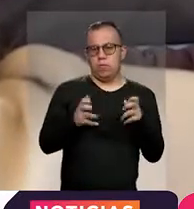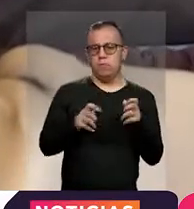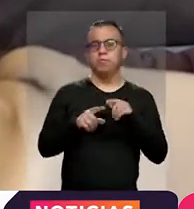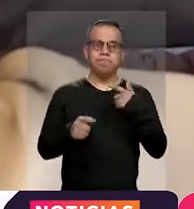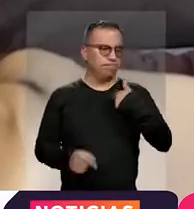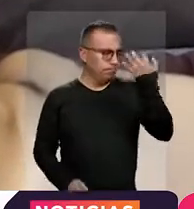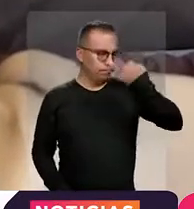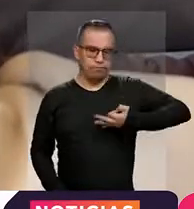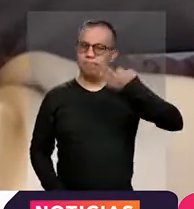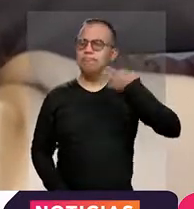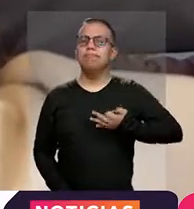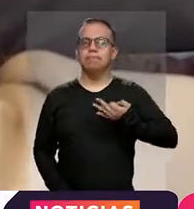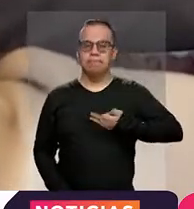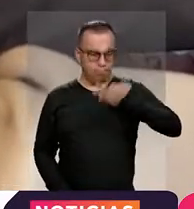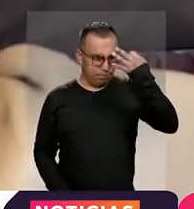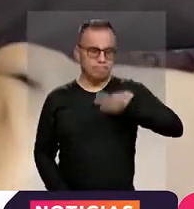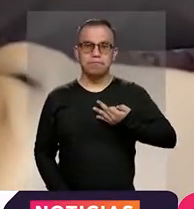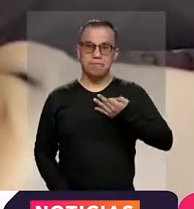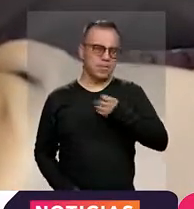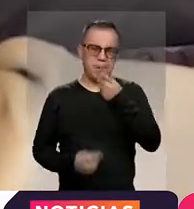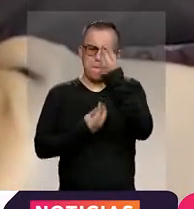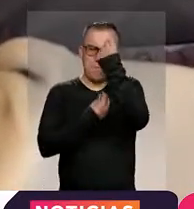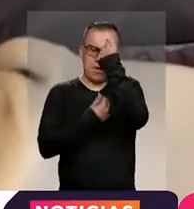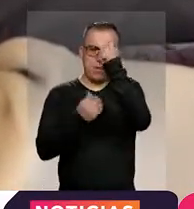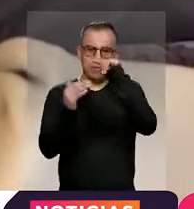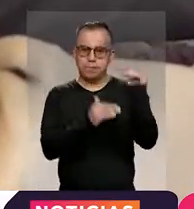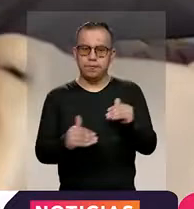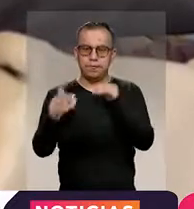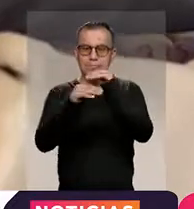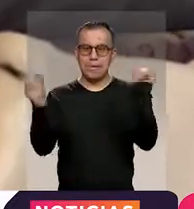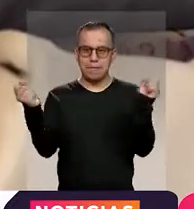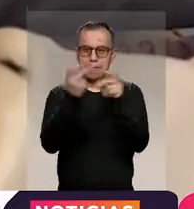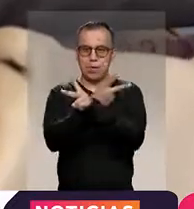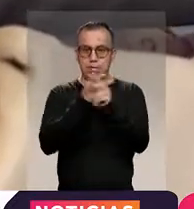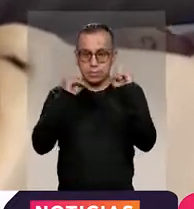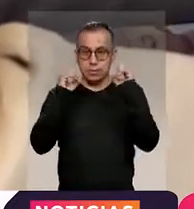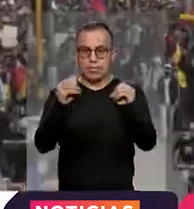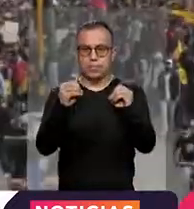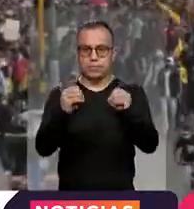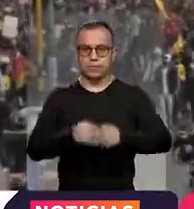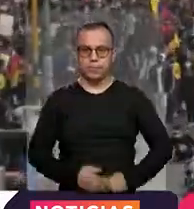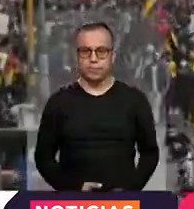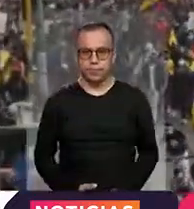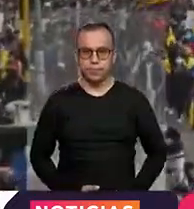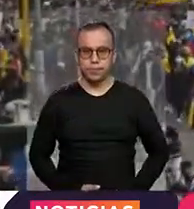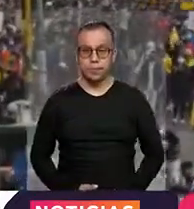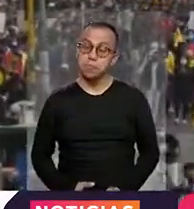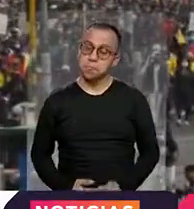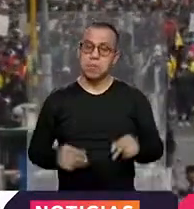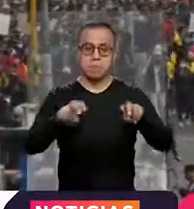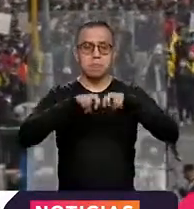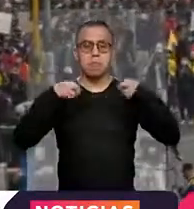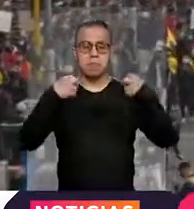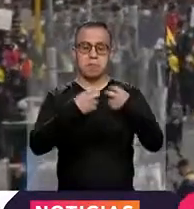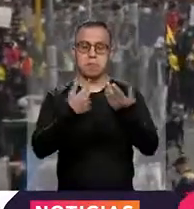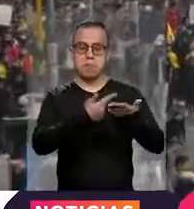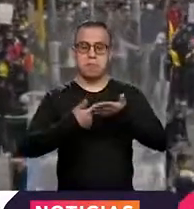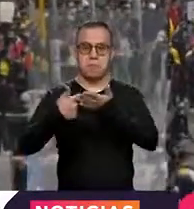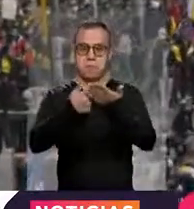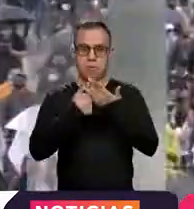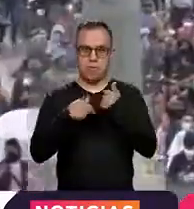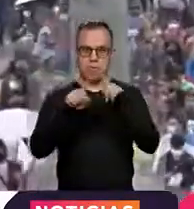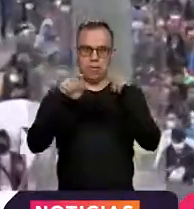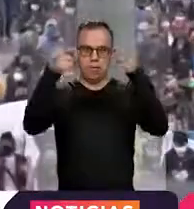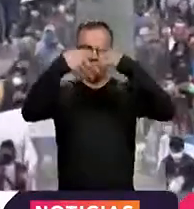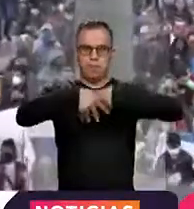Siempre como premisa y valor superior, la no violencia desde ningún punto de vista. La mesa se instaló de cara a la jornada de